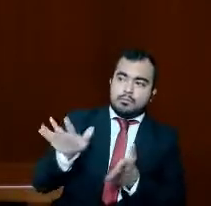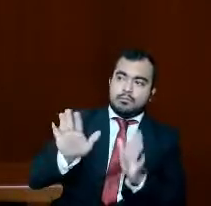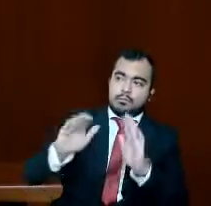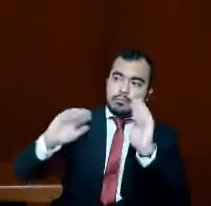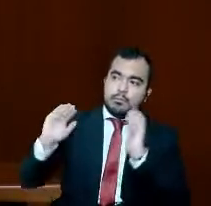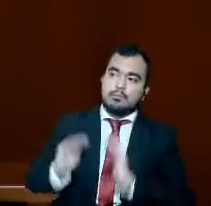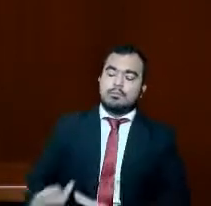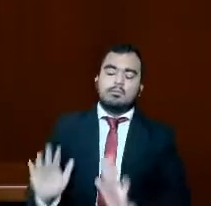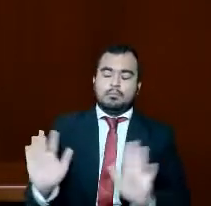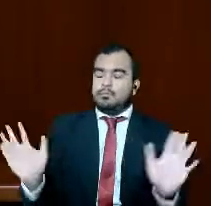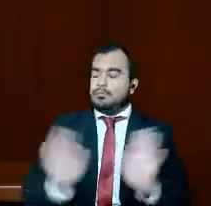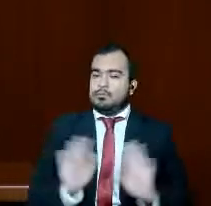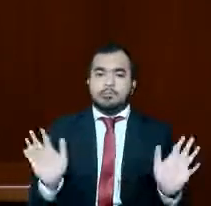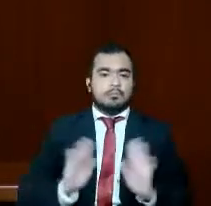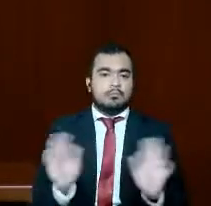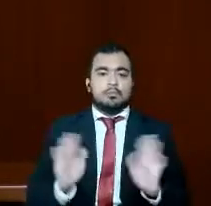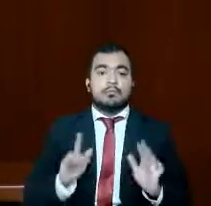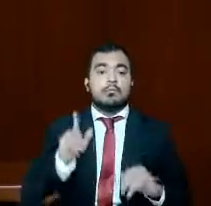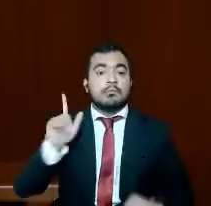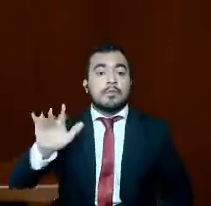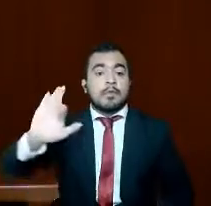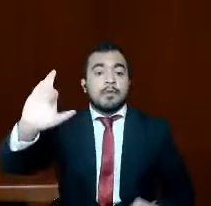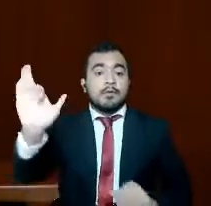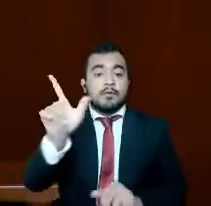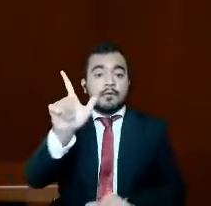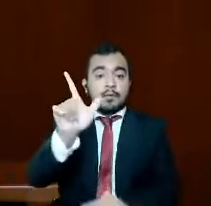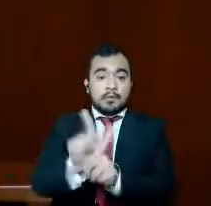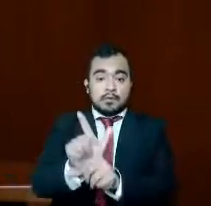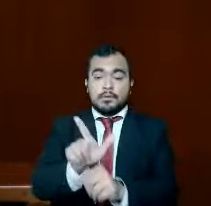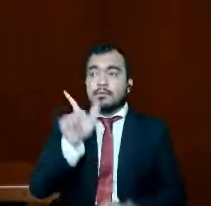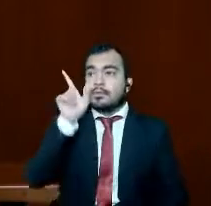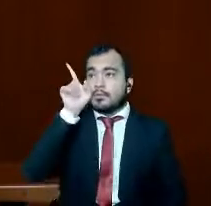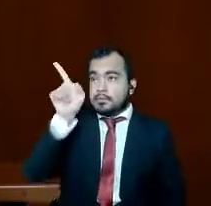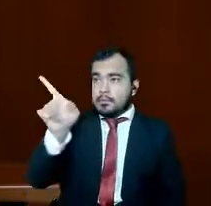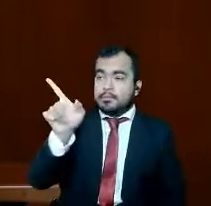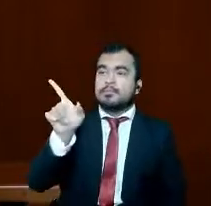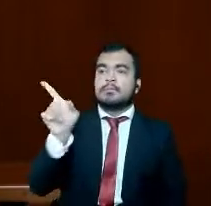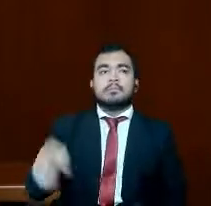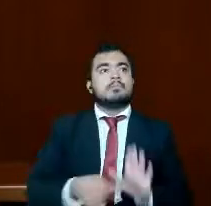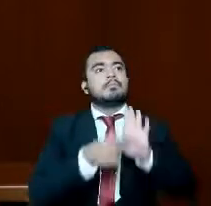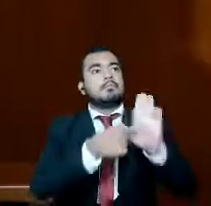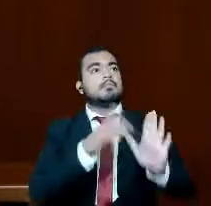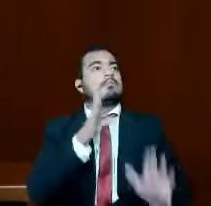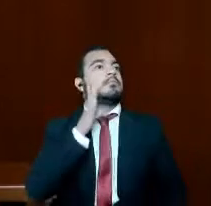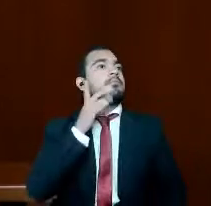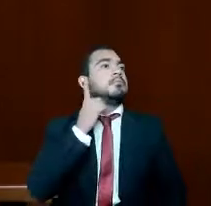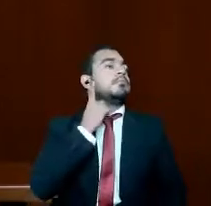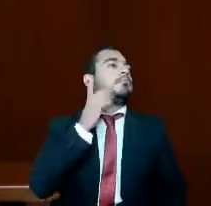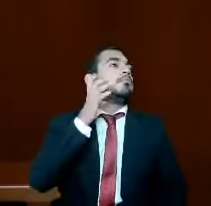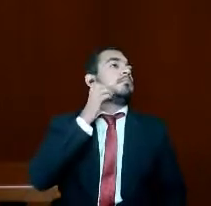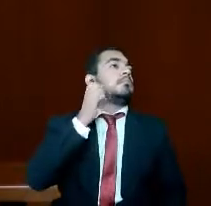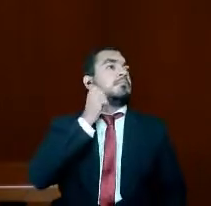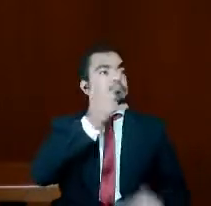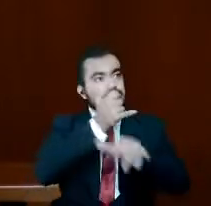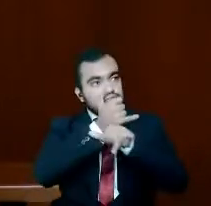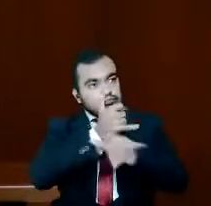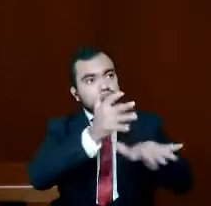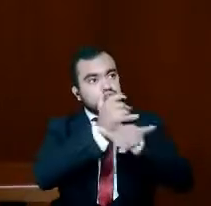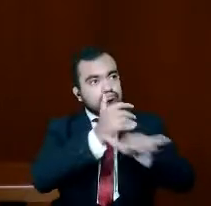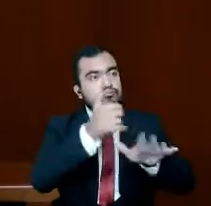El Ejecutivo Federal presentará al Congreso de la Unión un informe semestral sobre el uso de la facultad